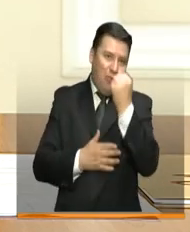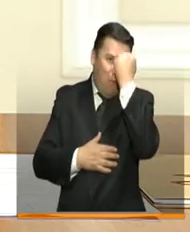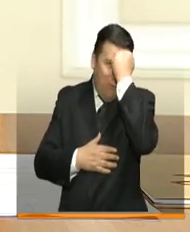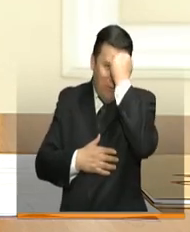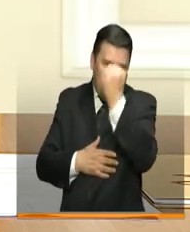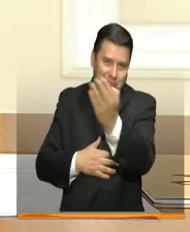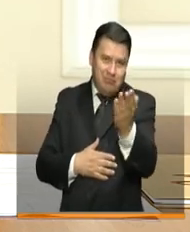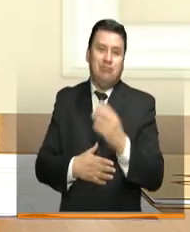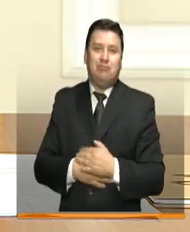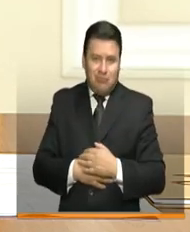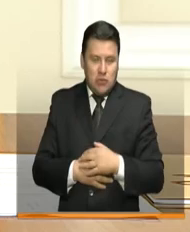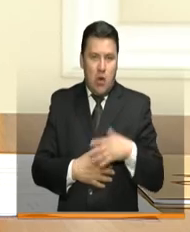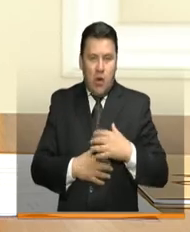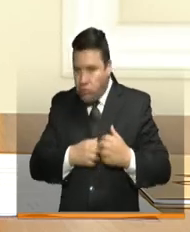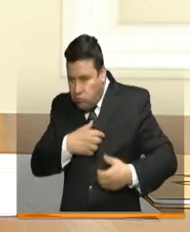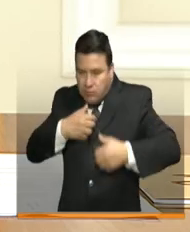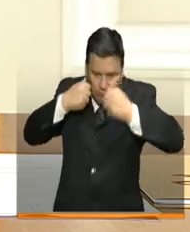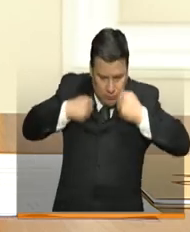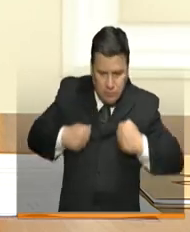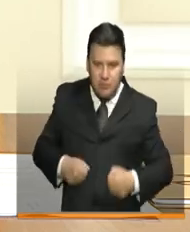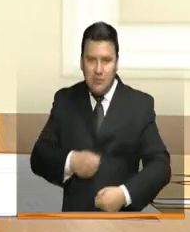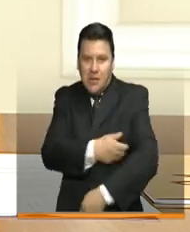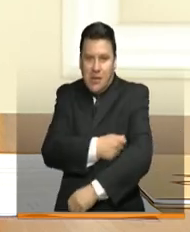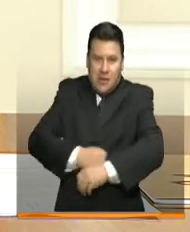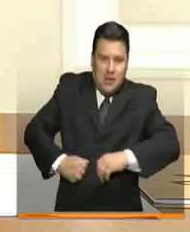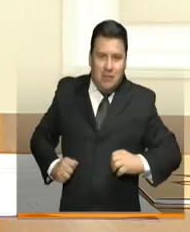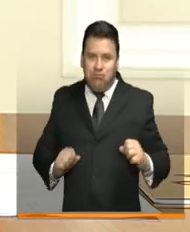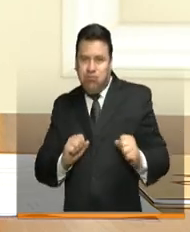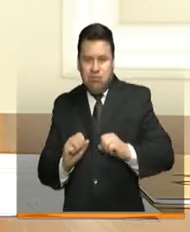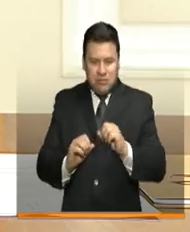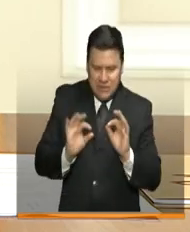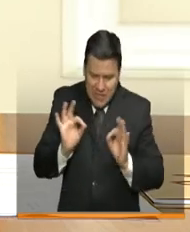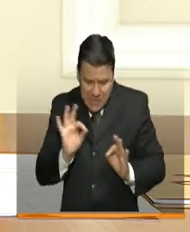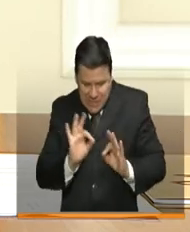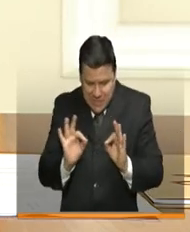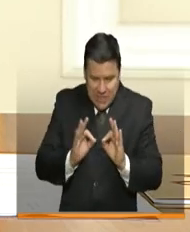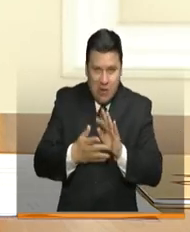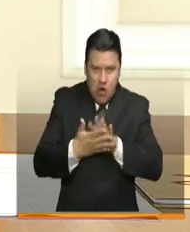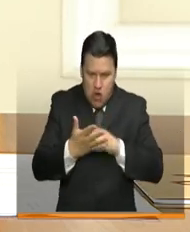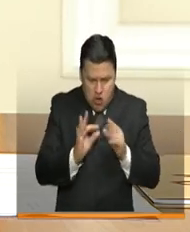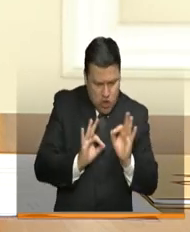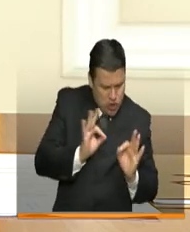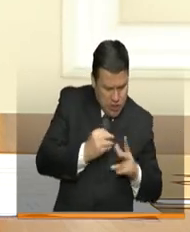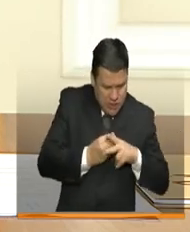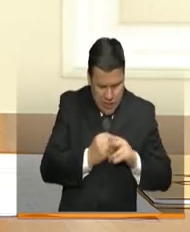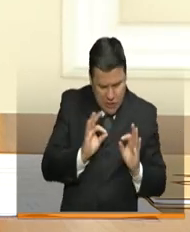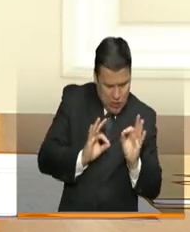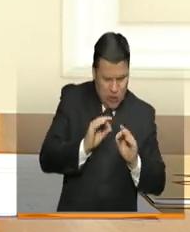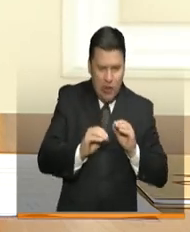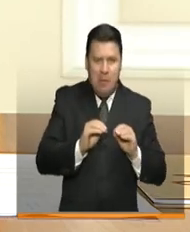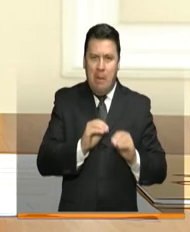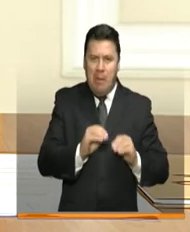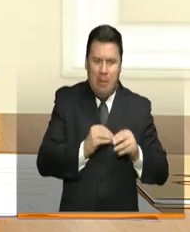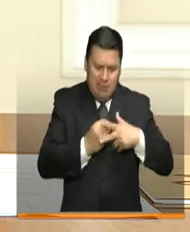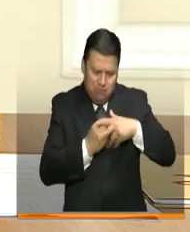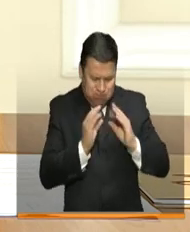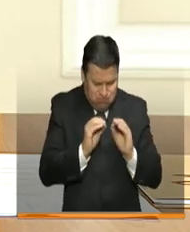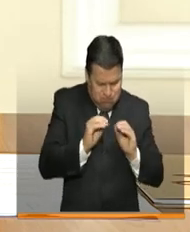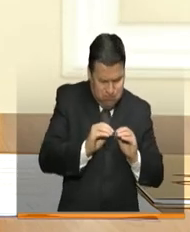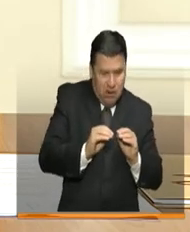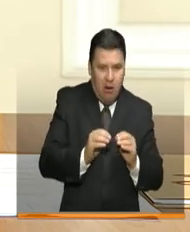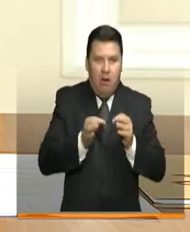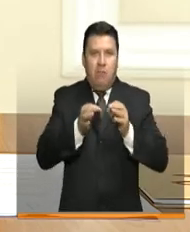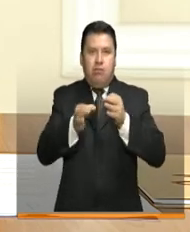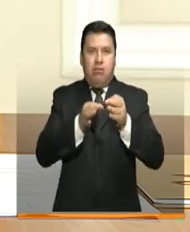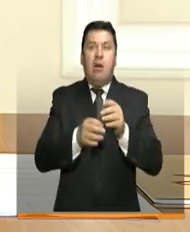docentes, a quienes también se han puesto la camiseta no solamente para diseñar esas herramientas pedagógicas, sino también porque han estado acudiendo a